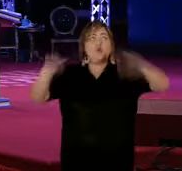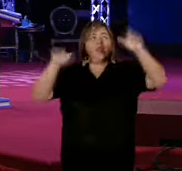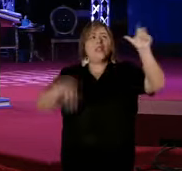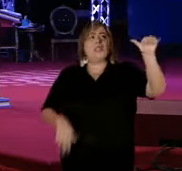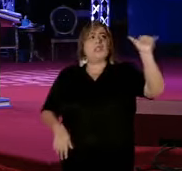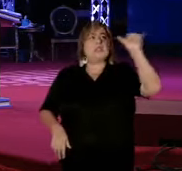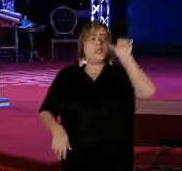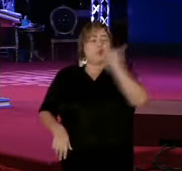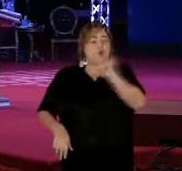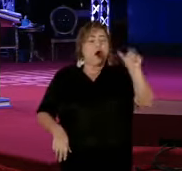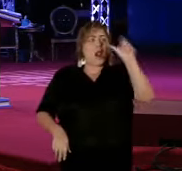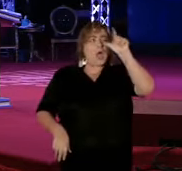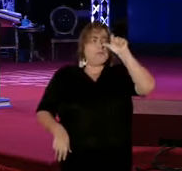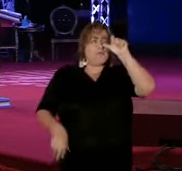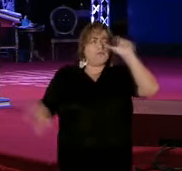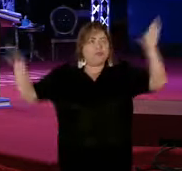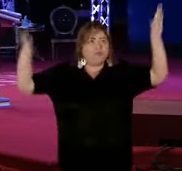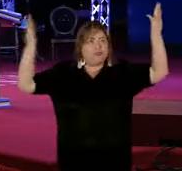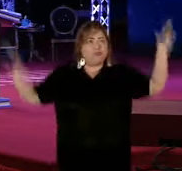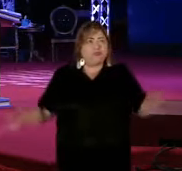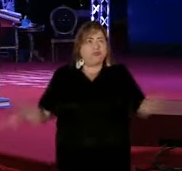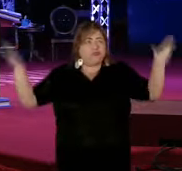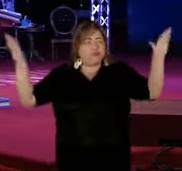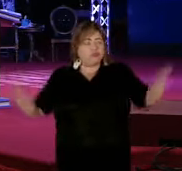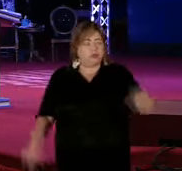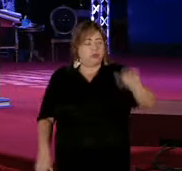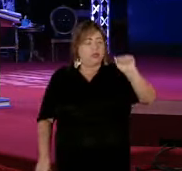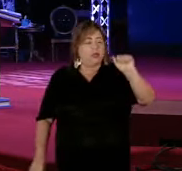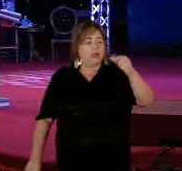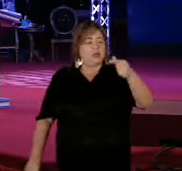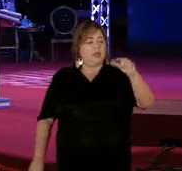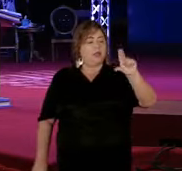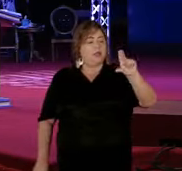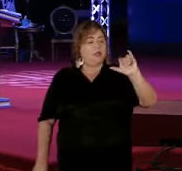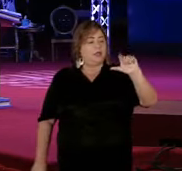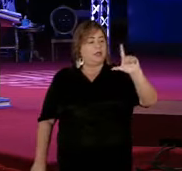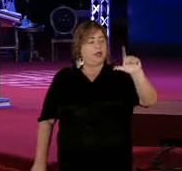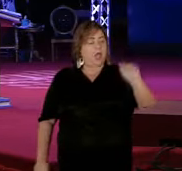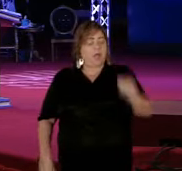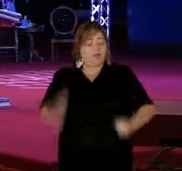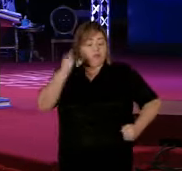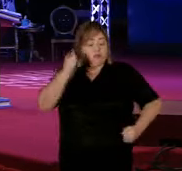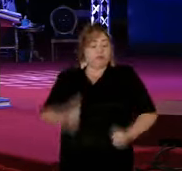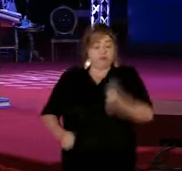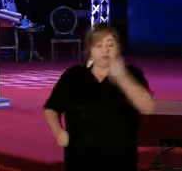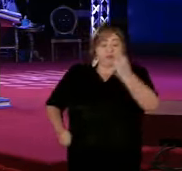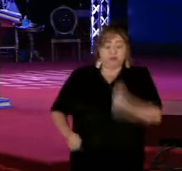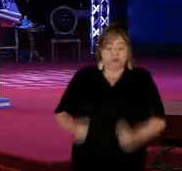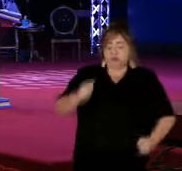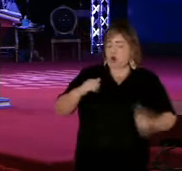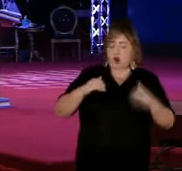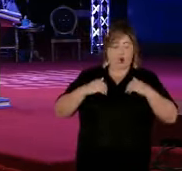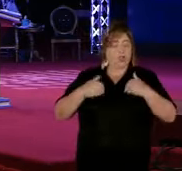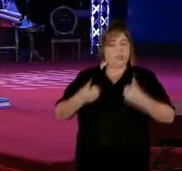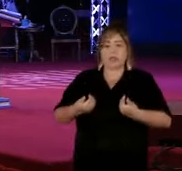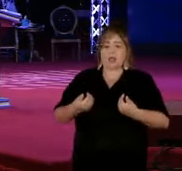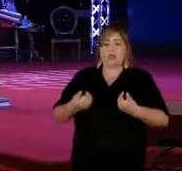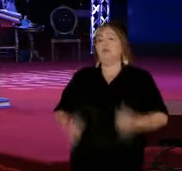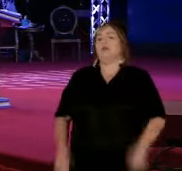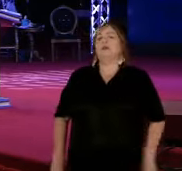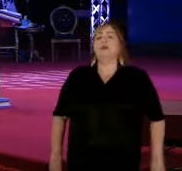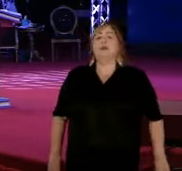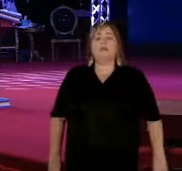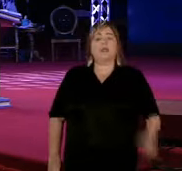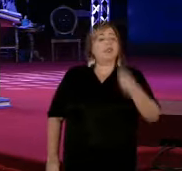correrán y no se cansarán, caminarán y no se fatigarán, en ninguna parte veo,